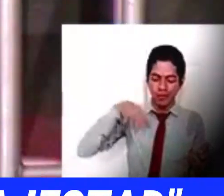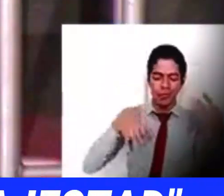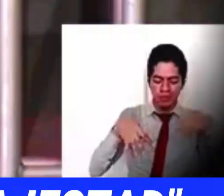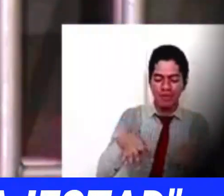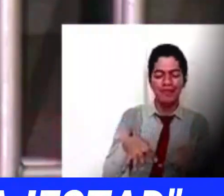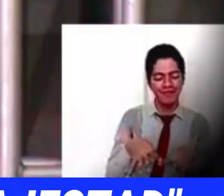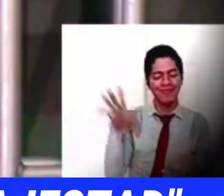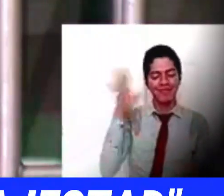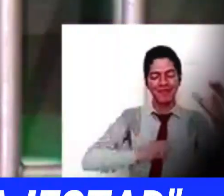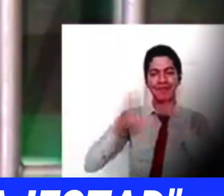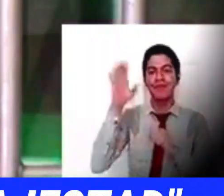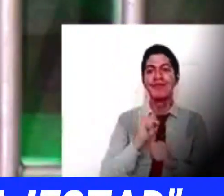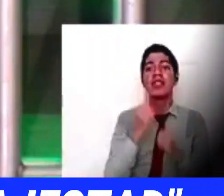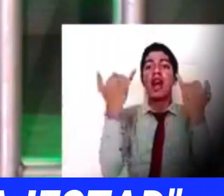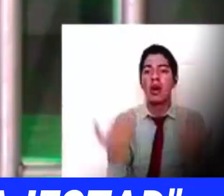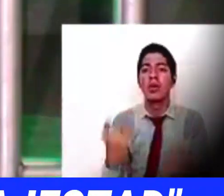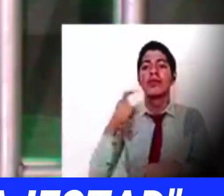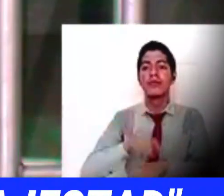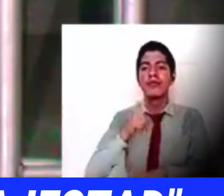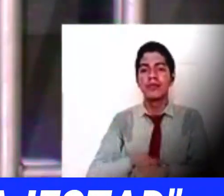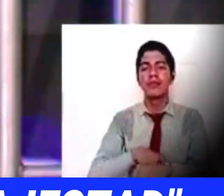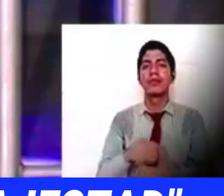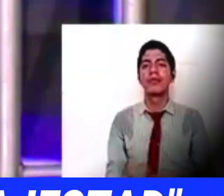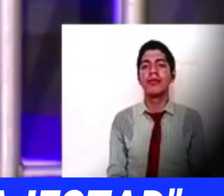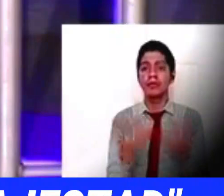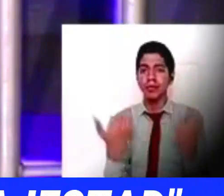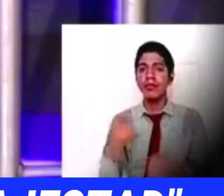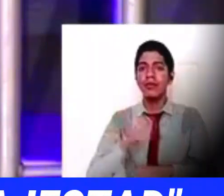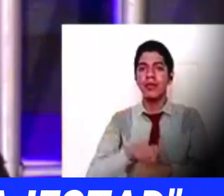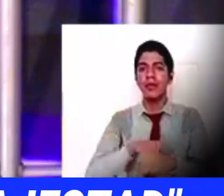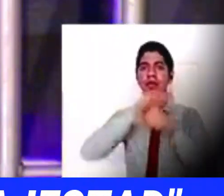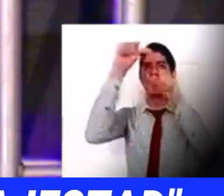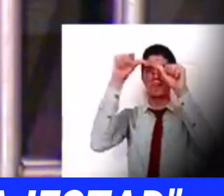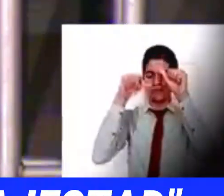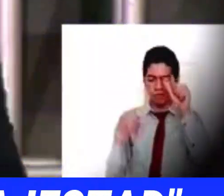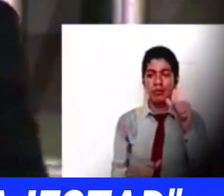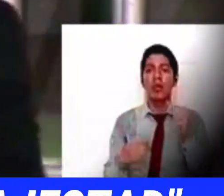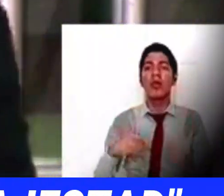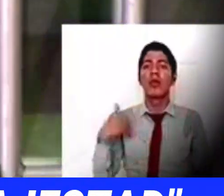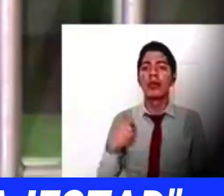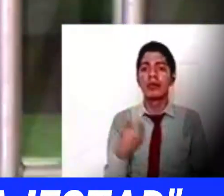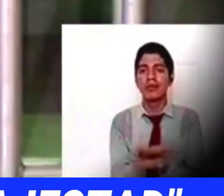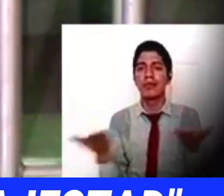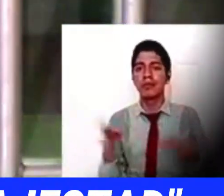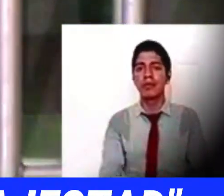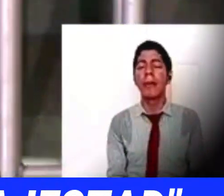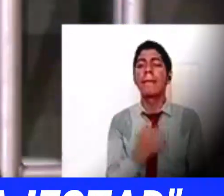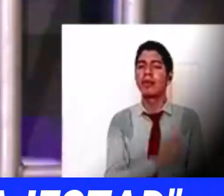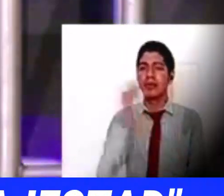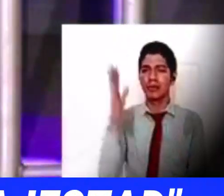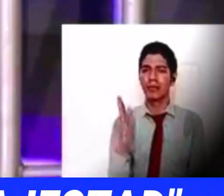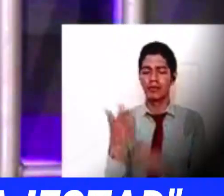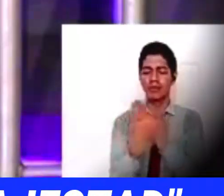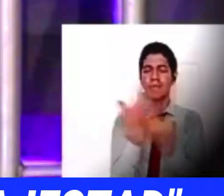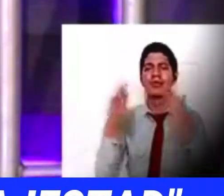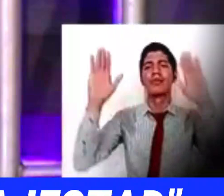hora. Este será el momento, la unción caerá sobre la vida de esos muchachos. Yo quiero invitar a pastores que levanten las manos. Ayúdenme a